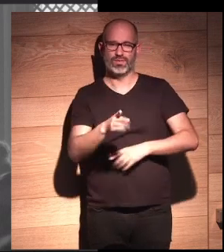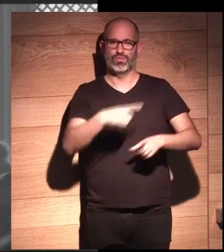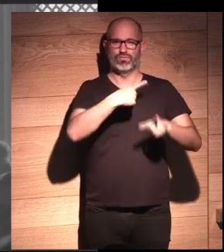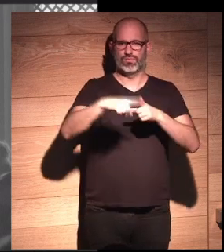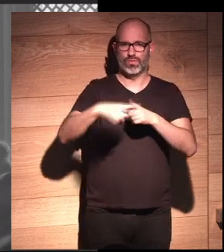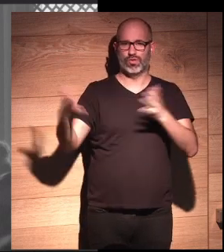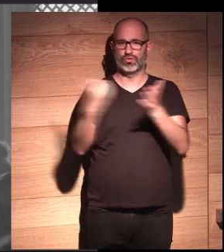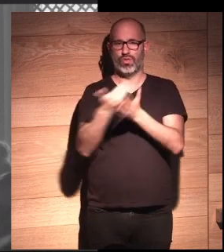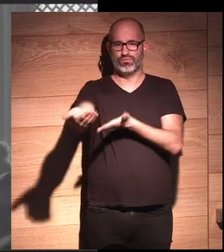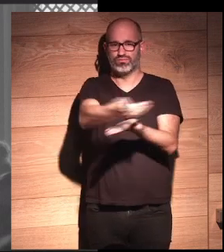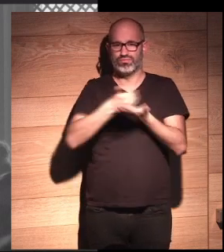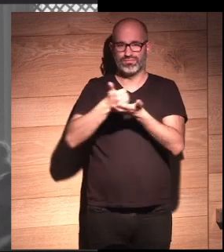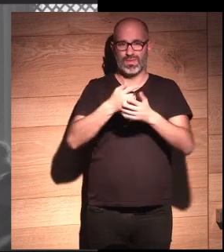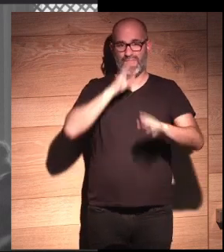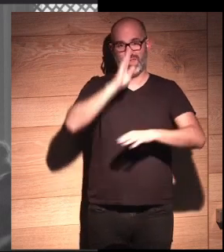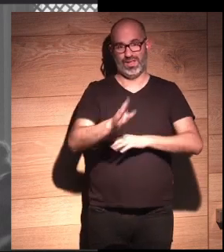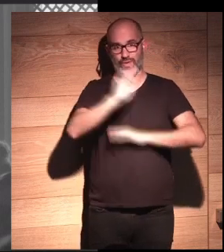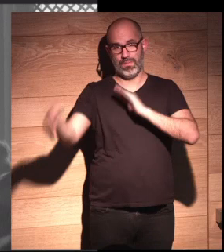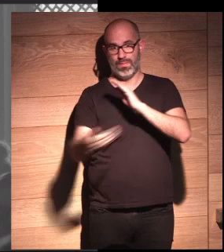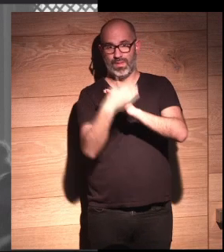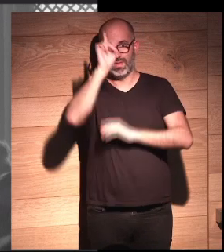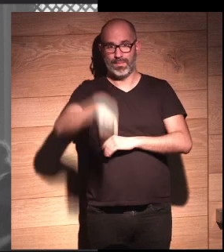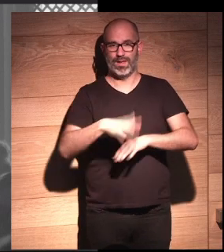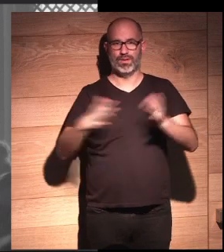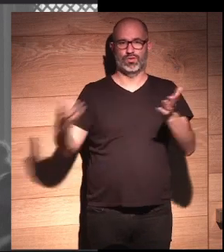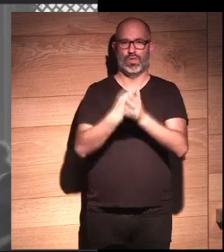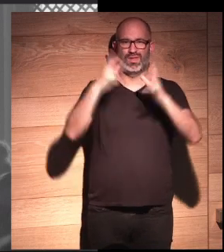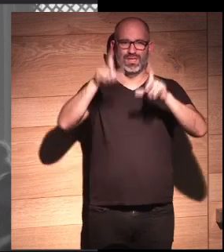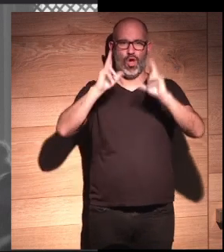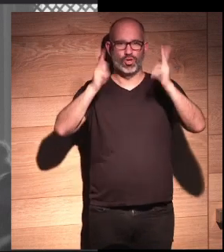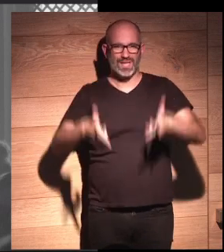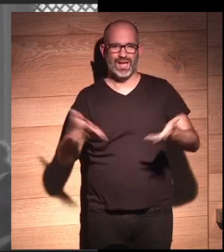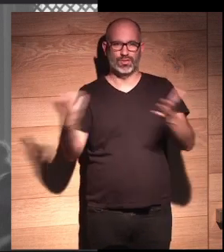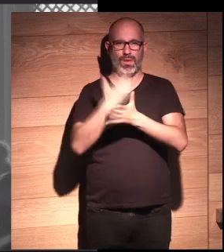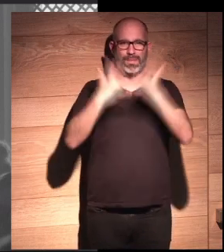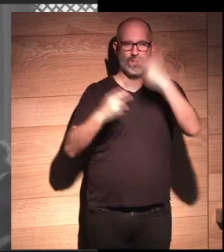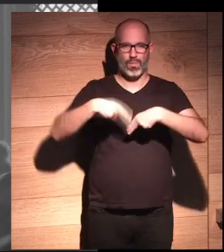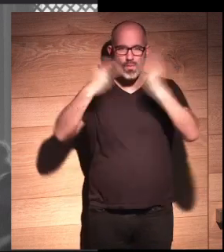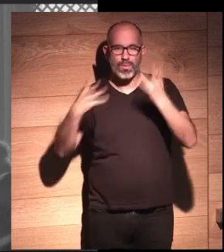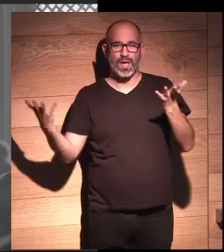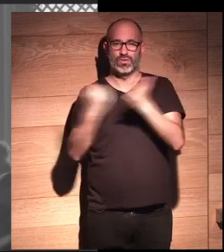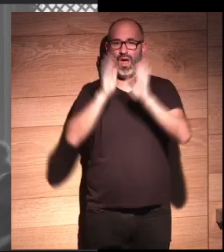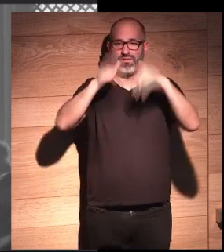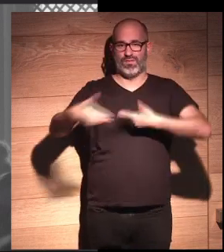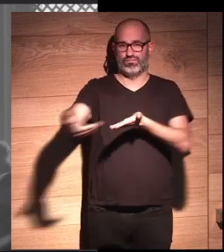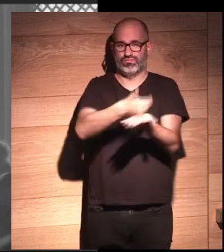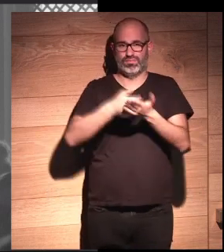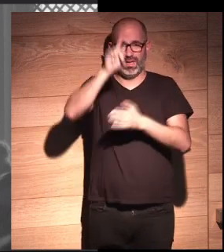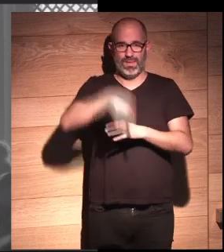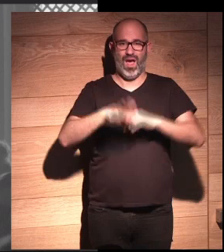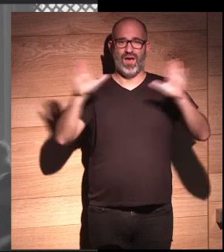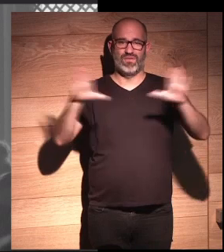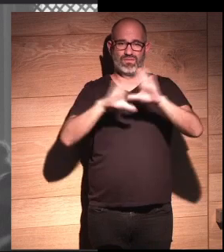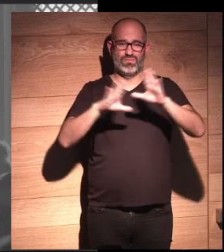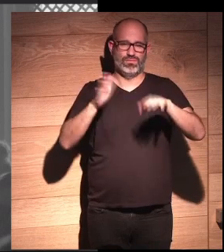se deja, a nivel indirecto y lo inducido, todo lo que tenga que ver con industria hotelera, todo lo que tenga que ver con administraciones públicas. Al final, siempre las comunidades